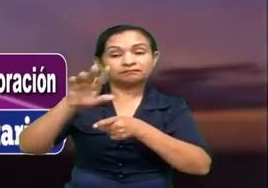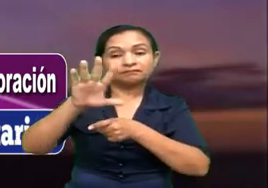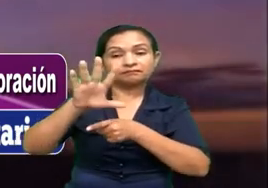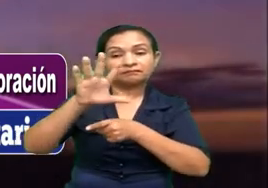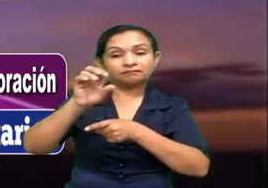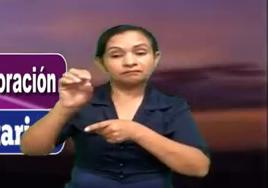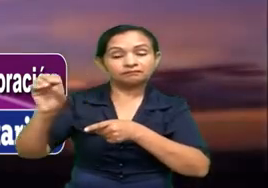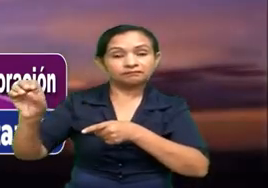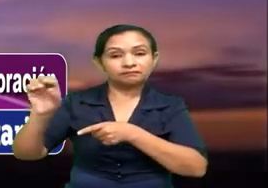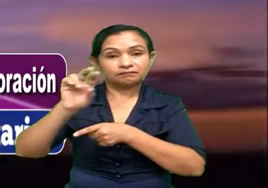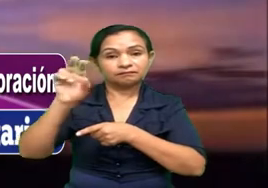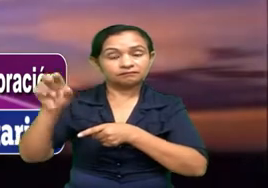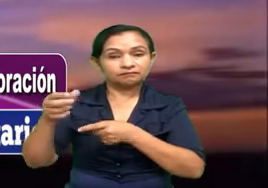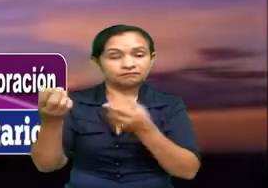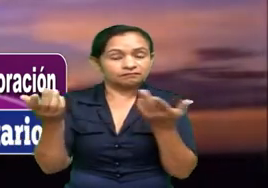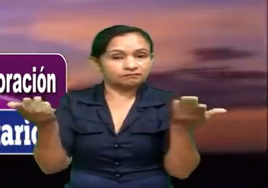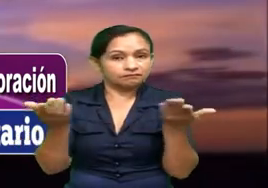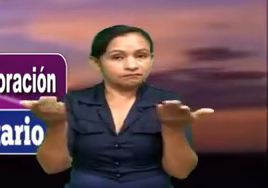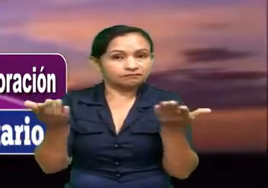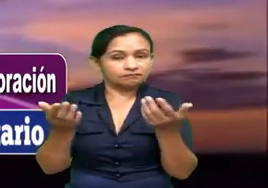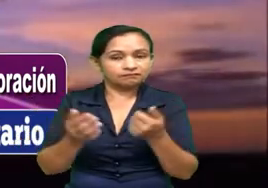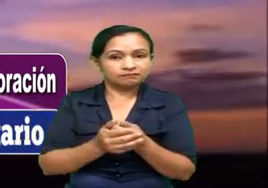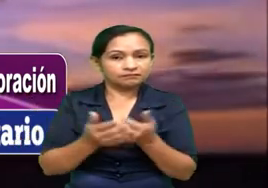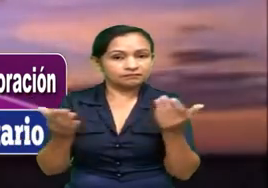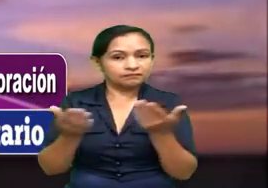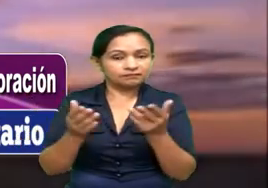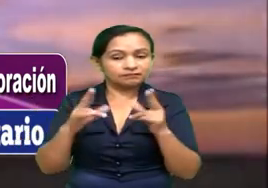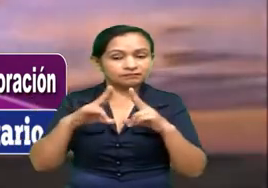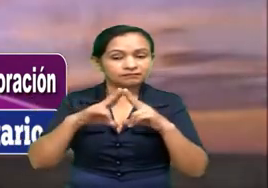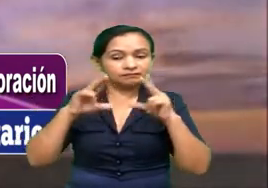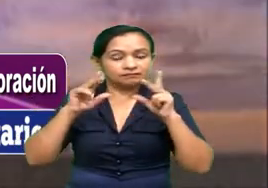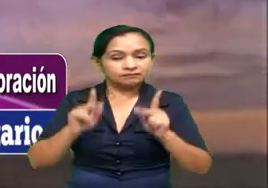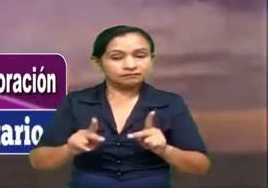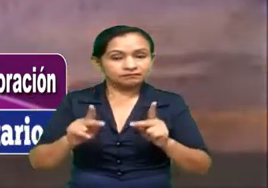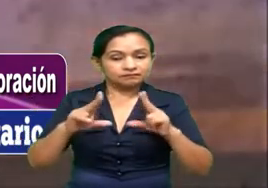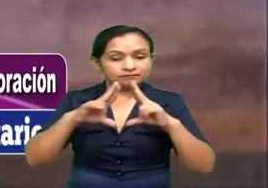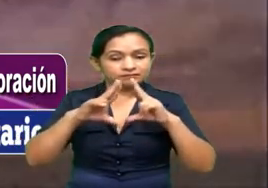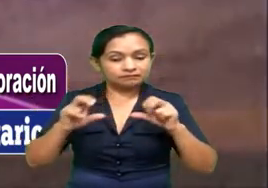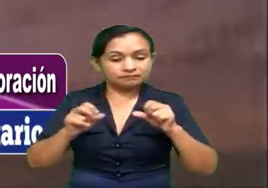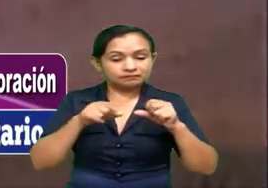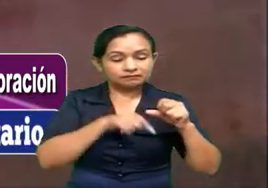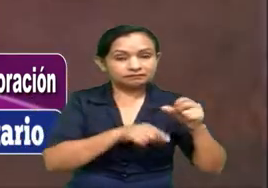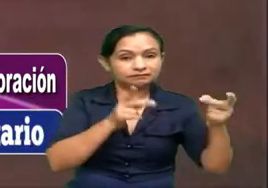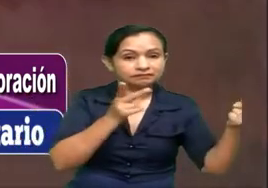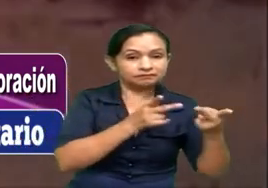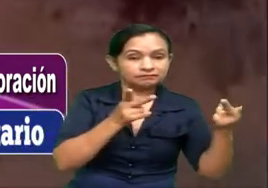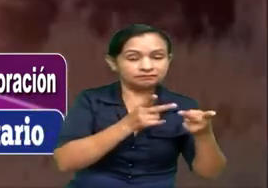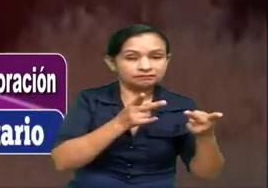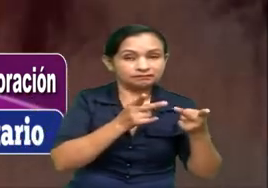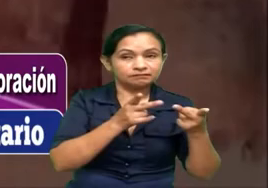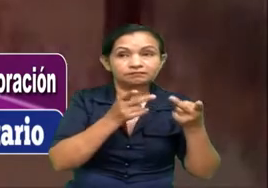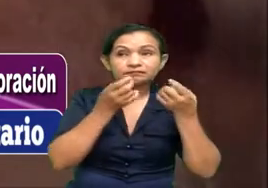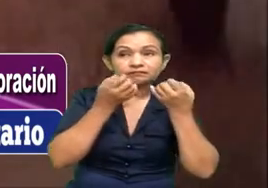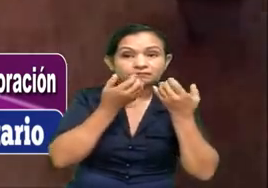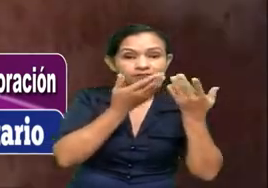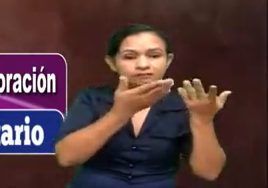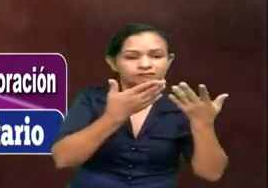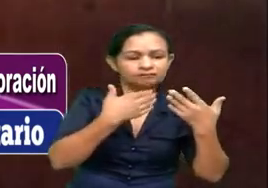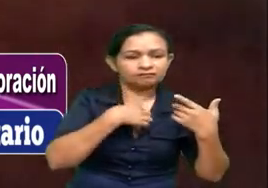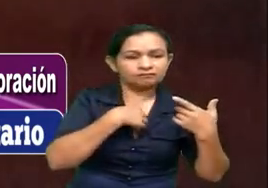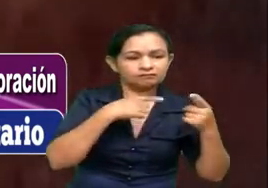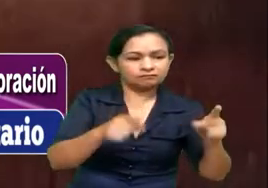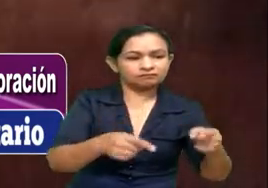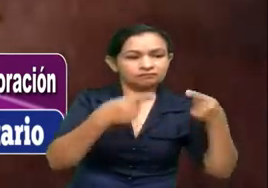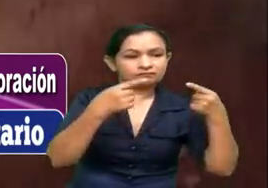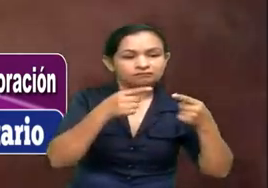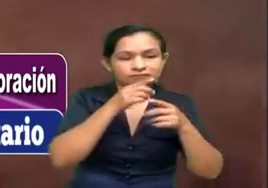pesos. Imagínate, entonces, ¿cómo un nicaragüense metido ahí va a decir yo estoy en contra? Entonces,